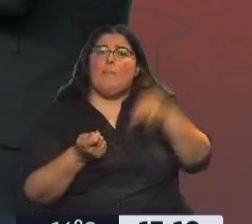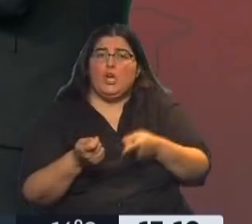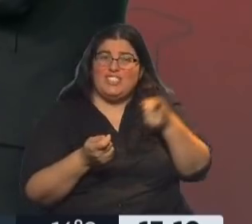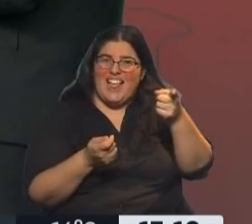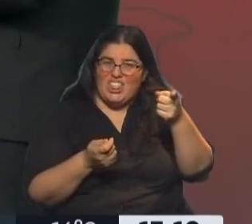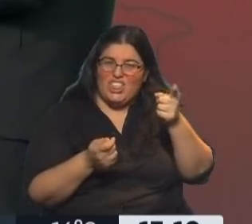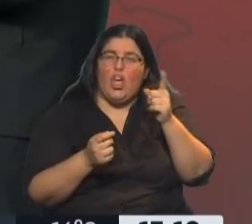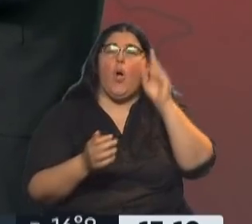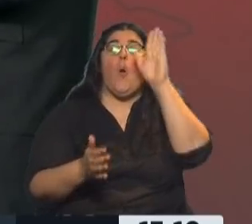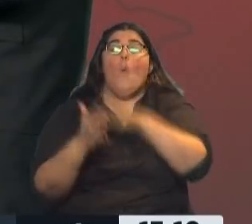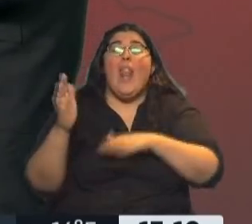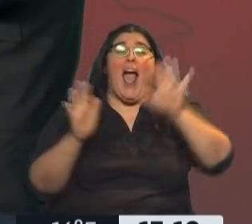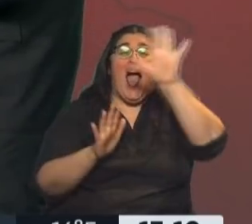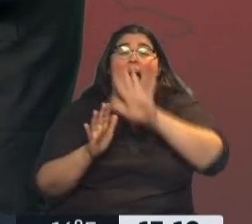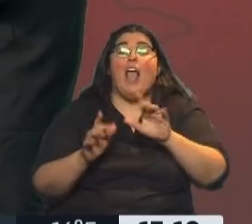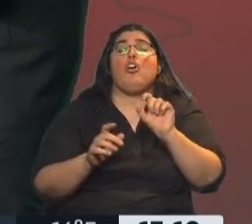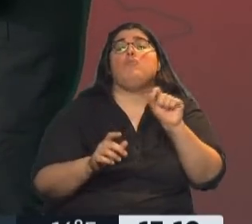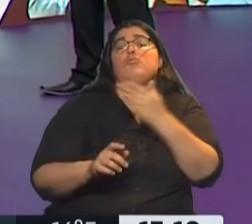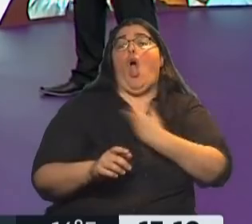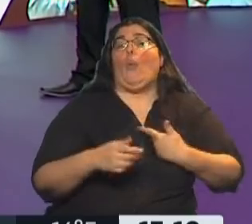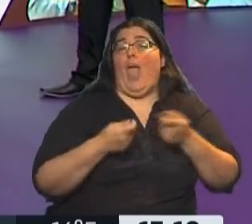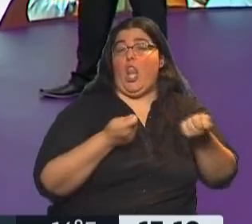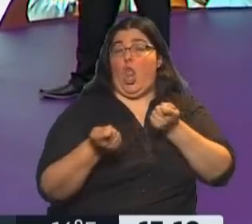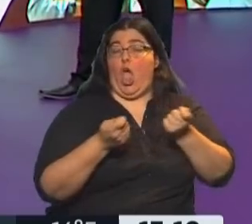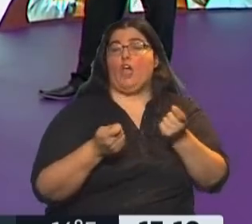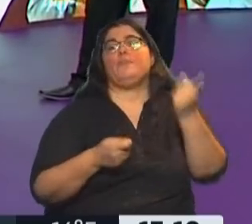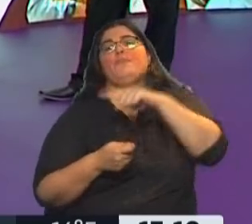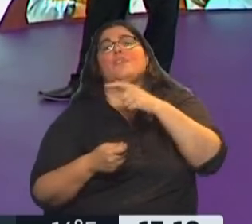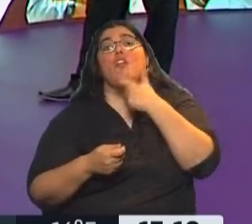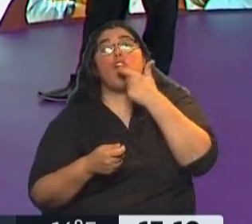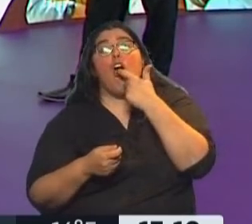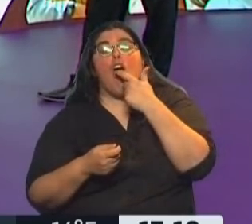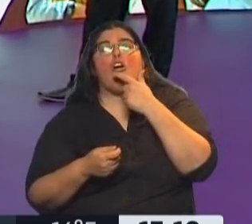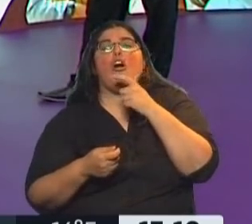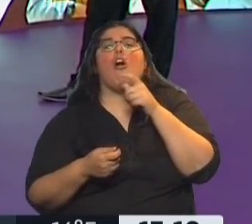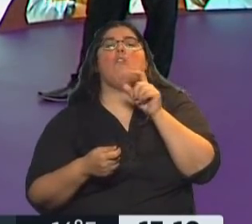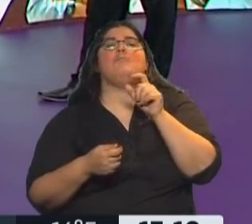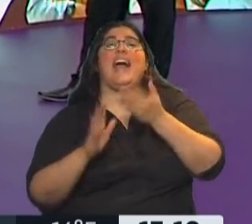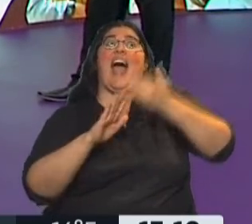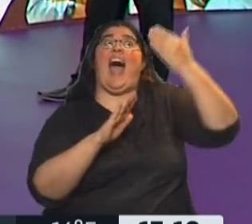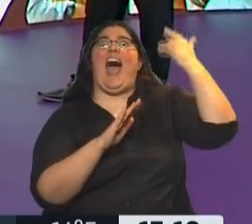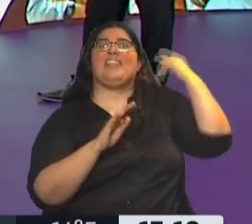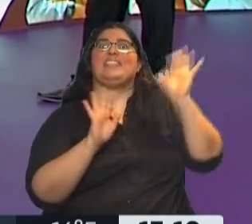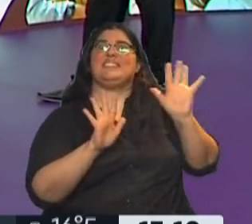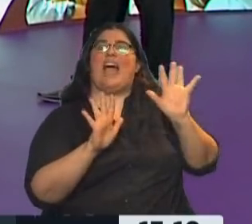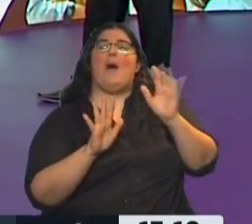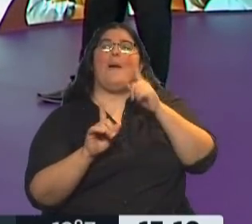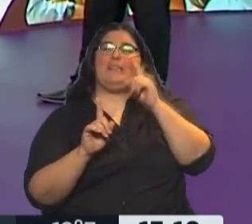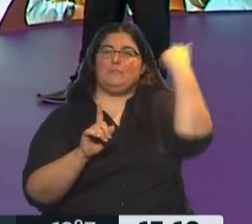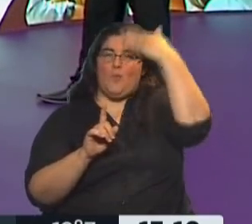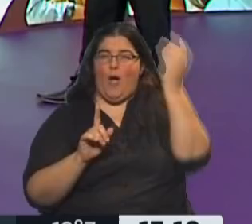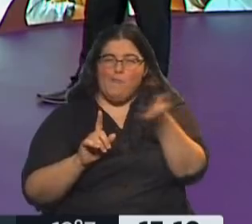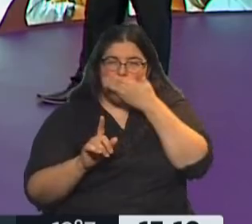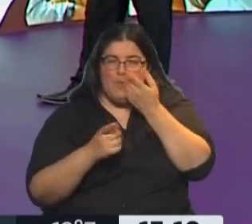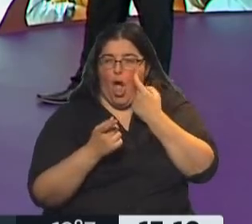son las zonas bajo control gubernamental, lo rojo son las zonas que en ese momento estaban bajo control talibán y